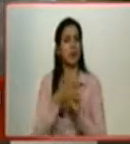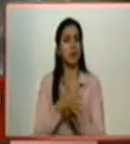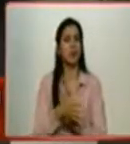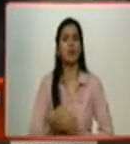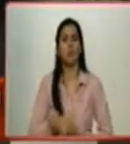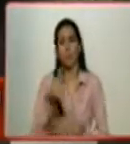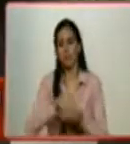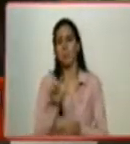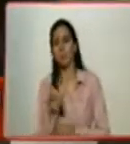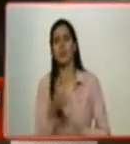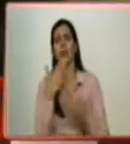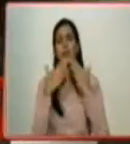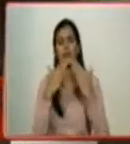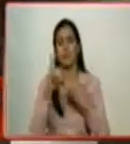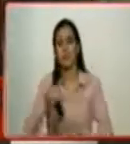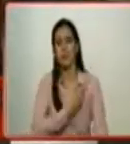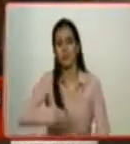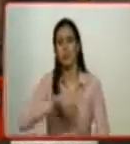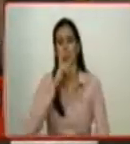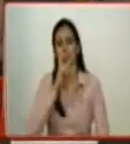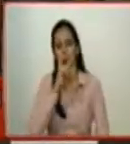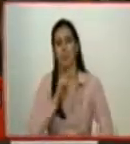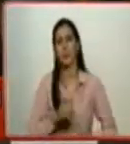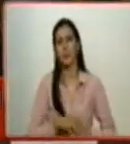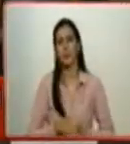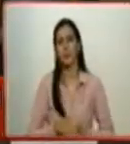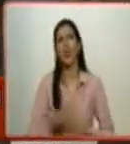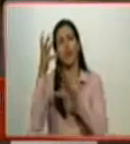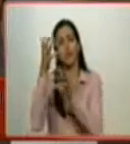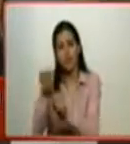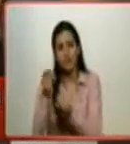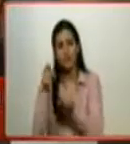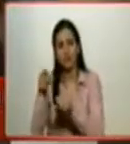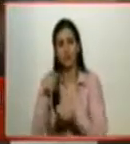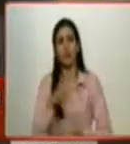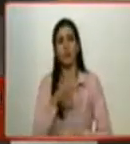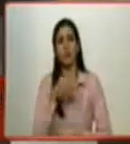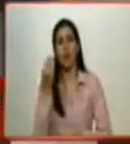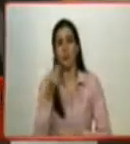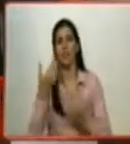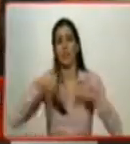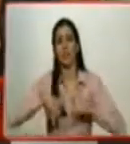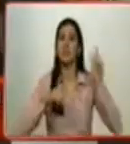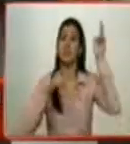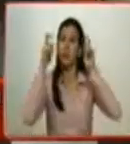del PSUV y agradecieron al presidente Nicolás Maduro por la confianza que ha depositado en los hijos de Chávez.